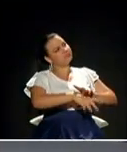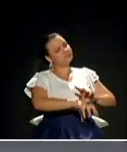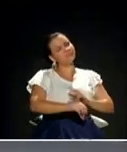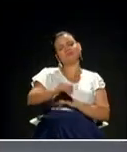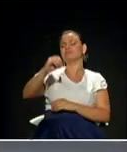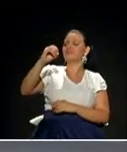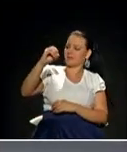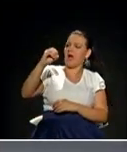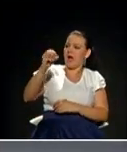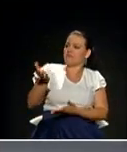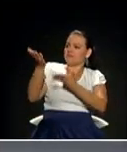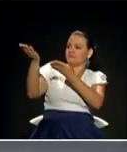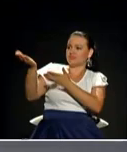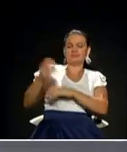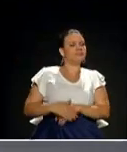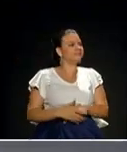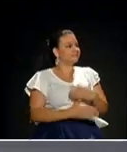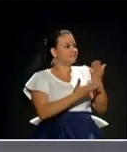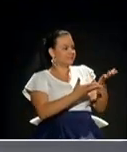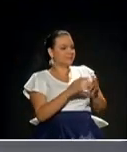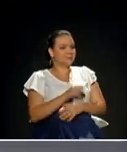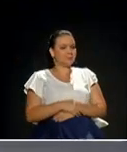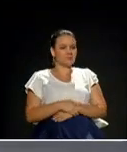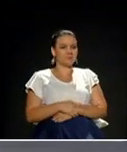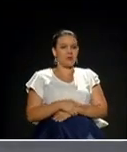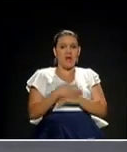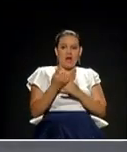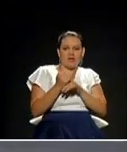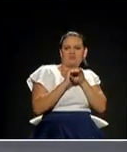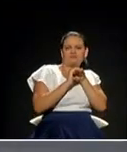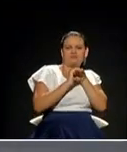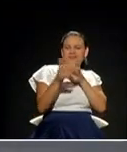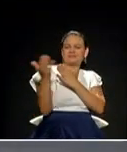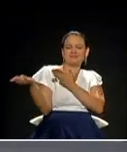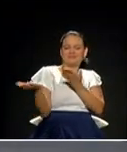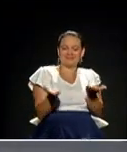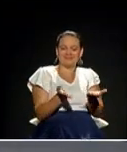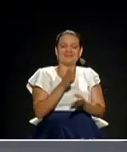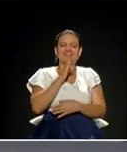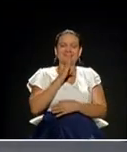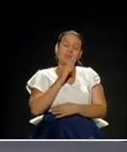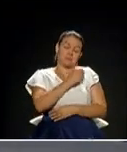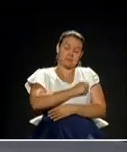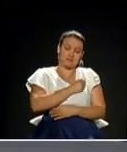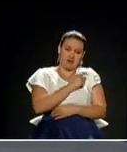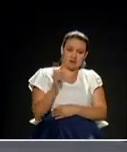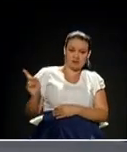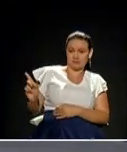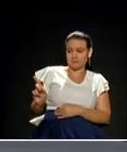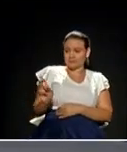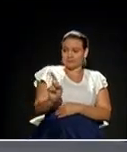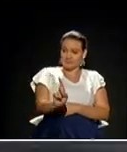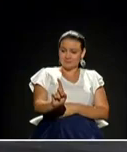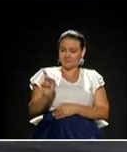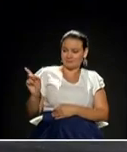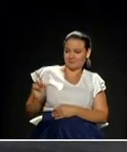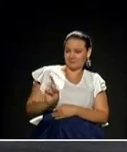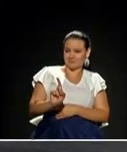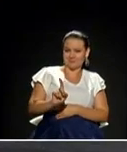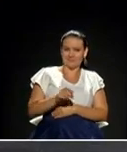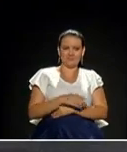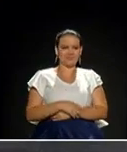les damos entonces la bienvenida a los candidatos que nos acompañan esta noche los invitamos para que pasen entonces a la parte principal